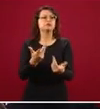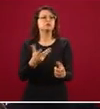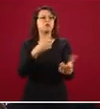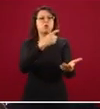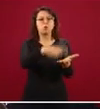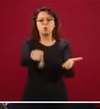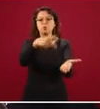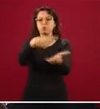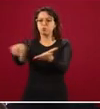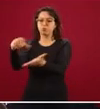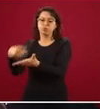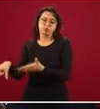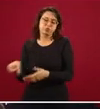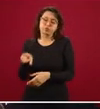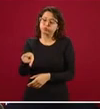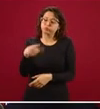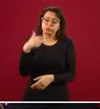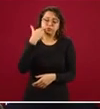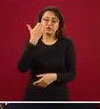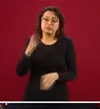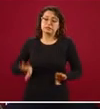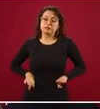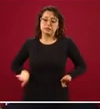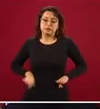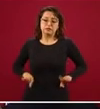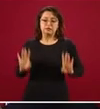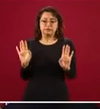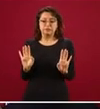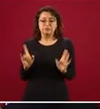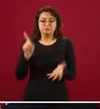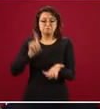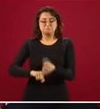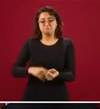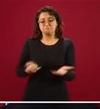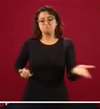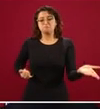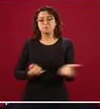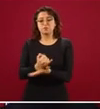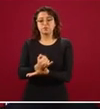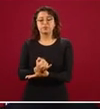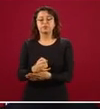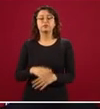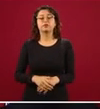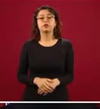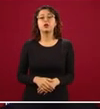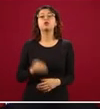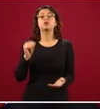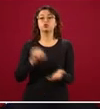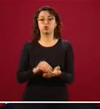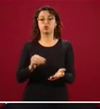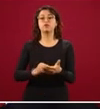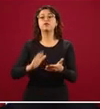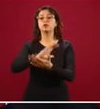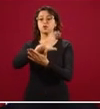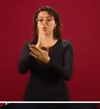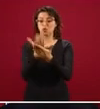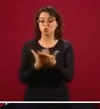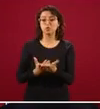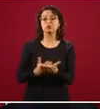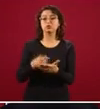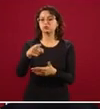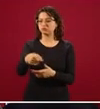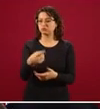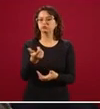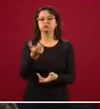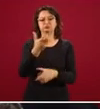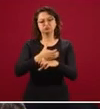contrataciones de acuerdo a sus disposiciones internas, y tiene un contrato vigente para el abastecimiento continuo